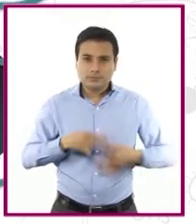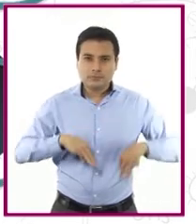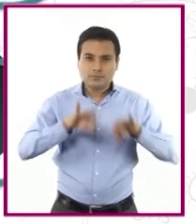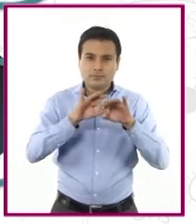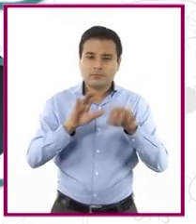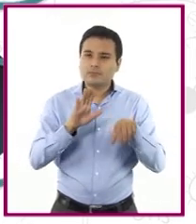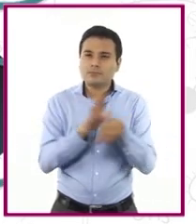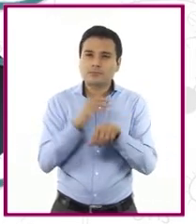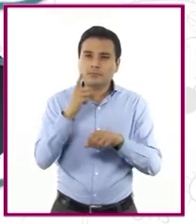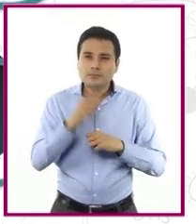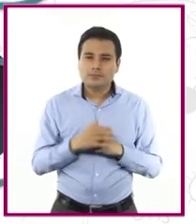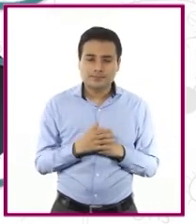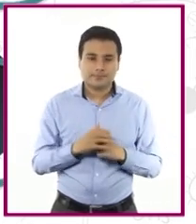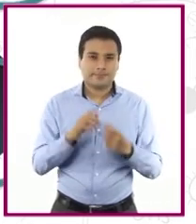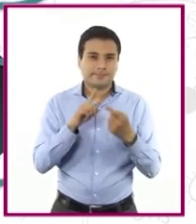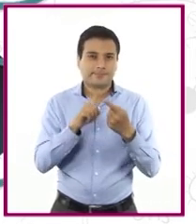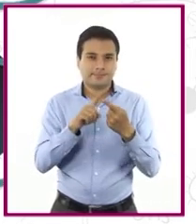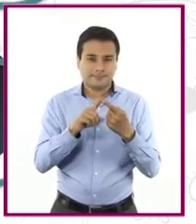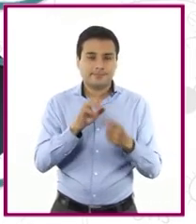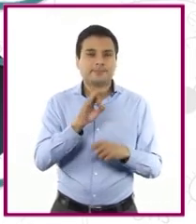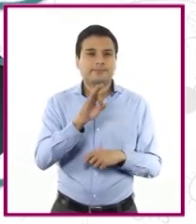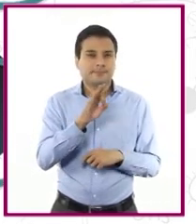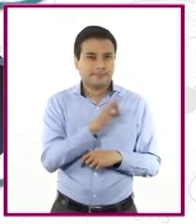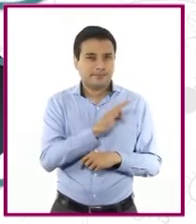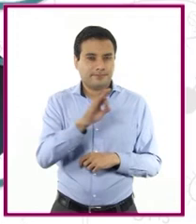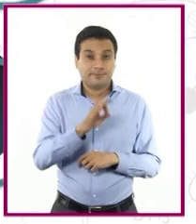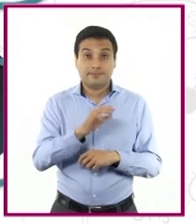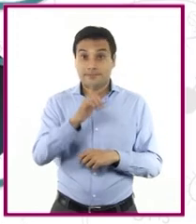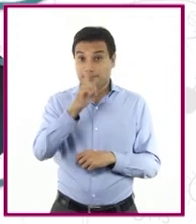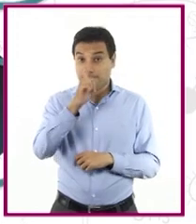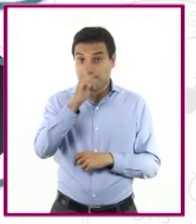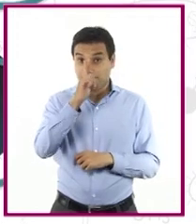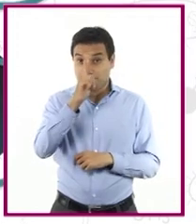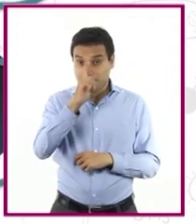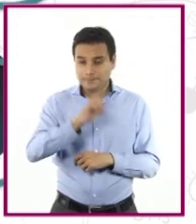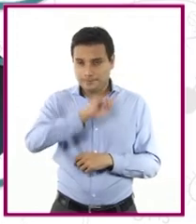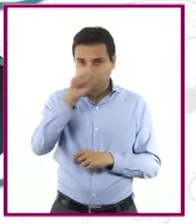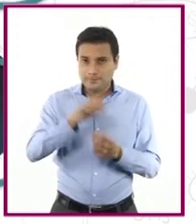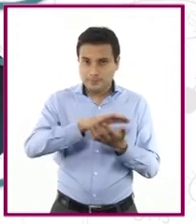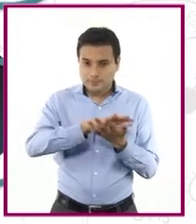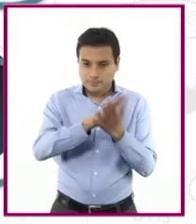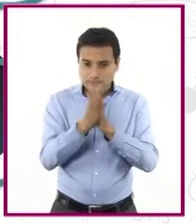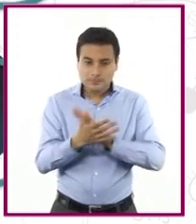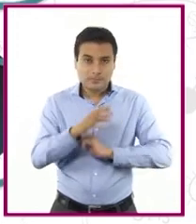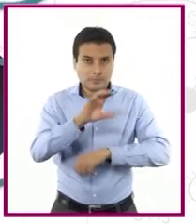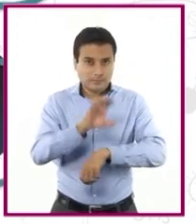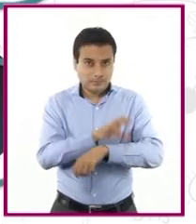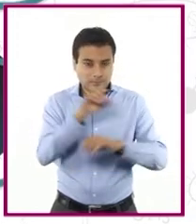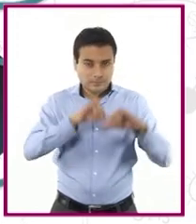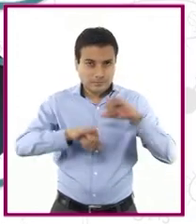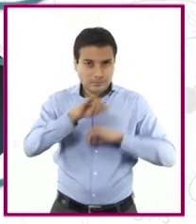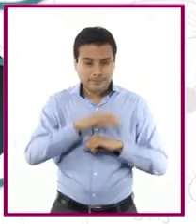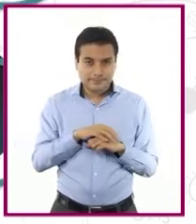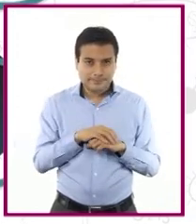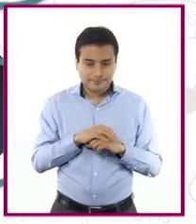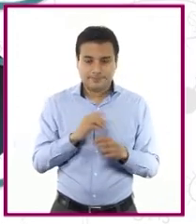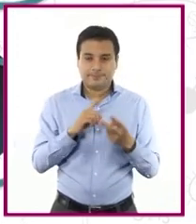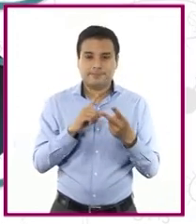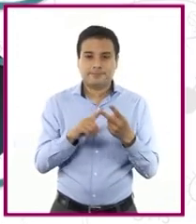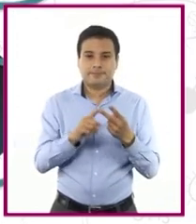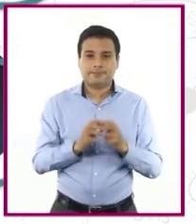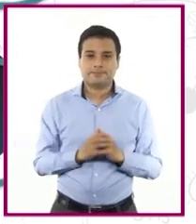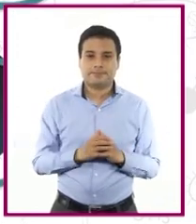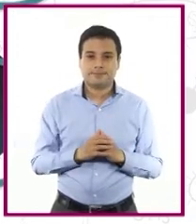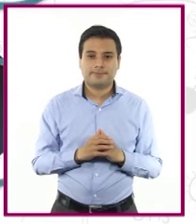A. Permiten transformar la energía luminosa en energía química. B.